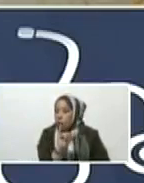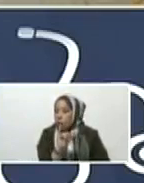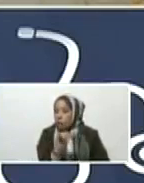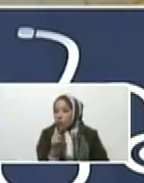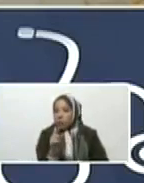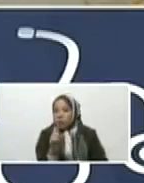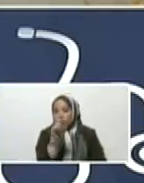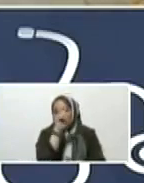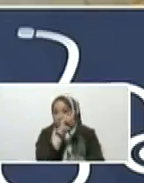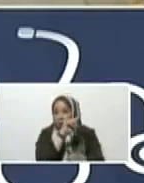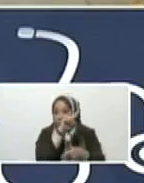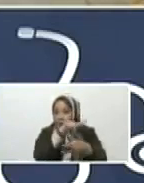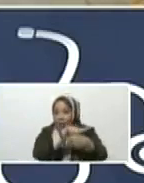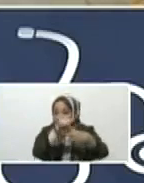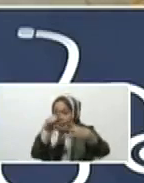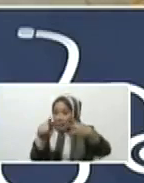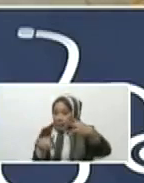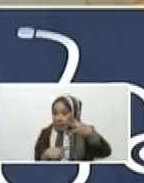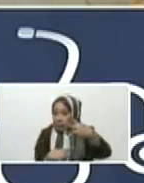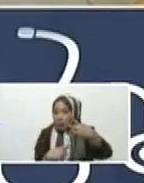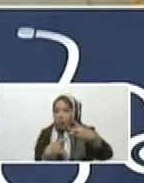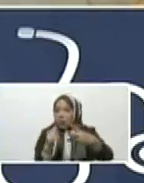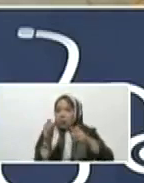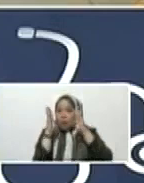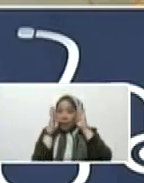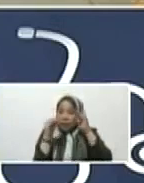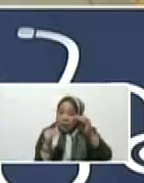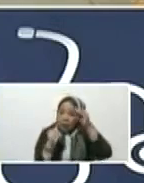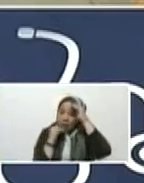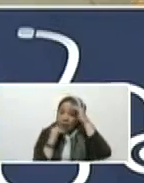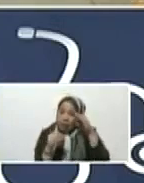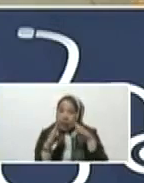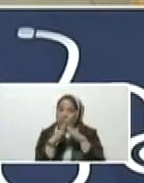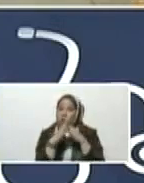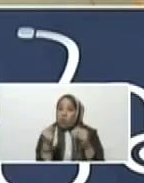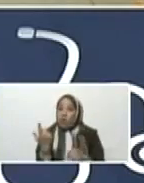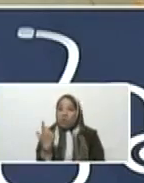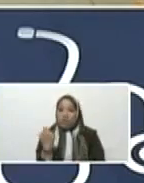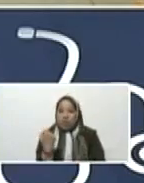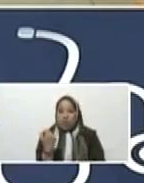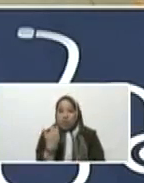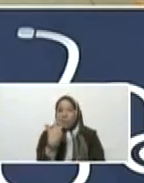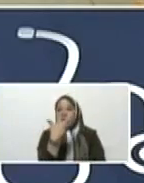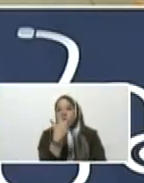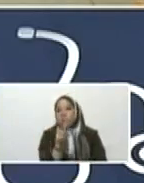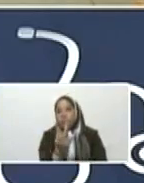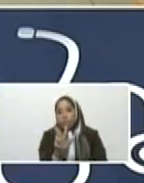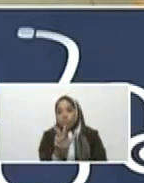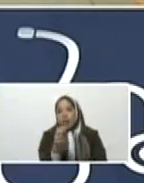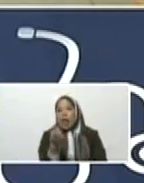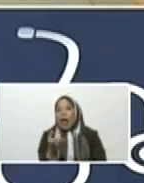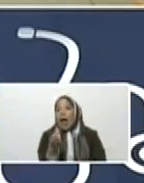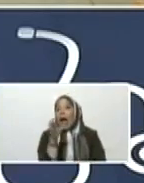3 prioridades que establecimos entre varias. Atendemos todas las denuncias, pero tenemos 3 prioridades. Agua,